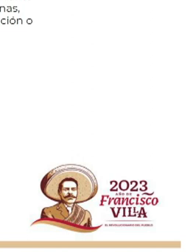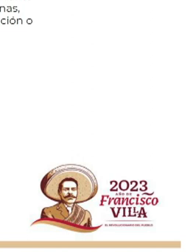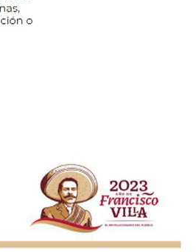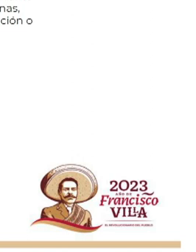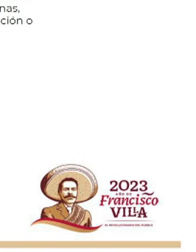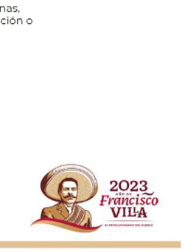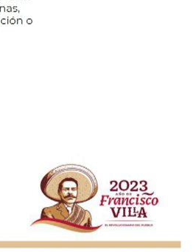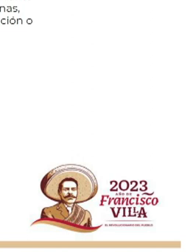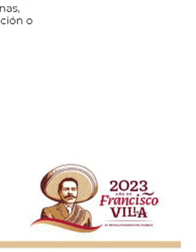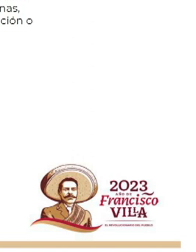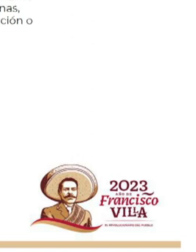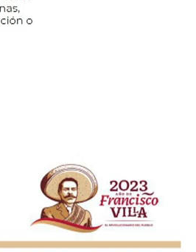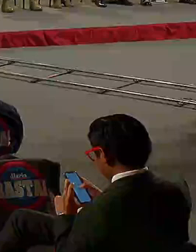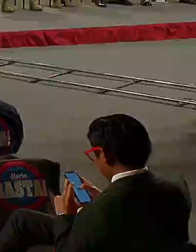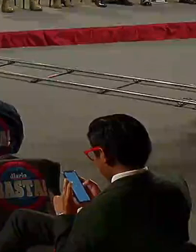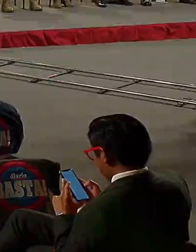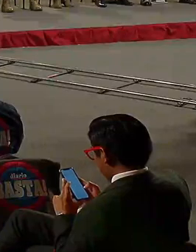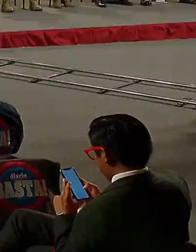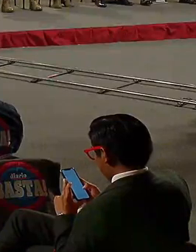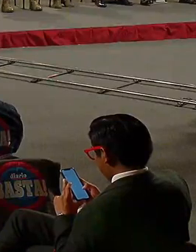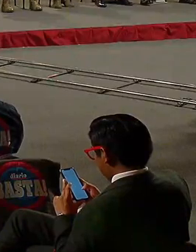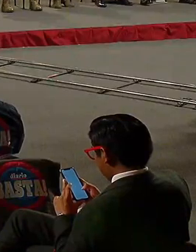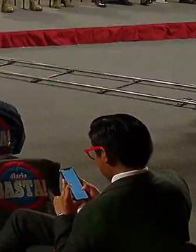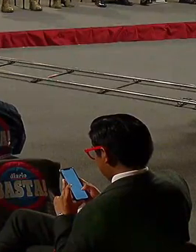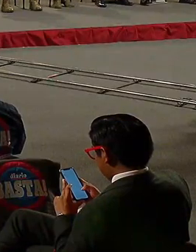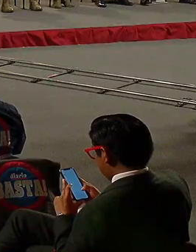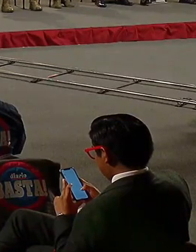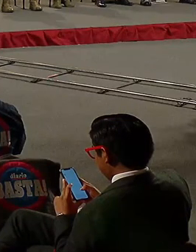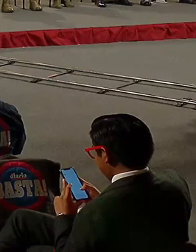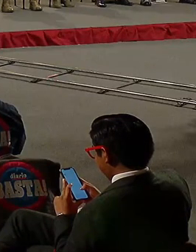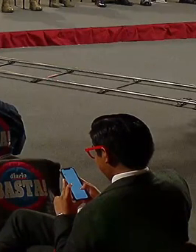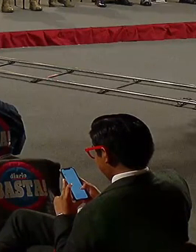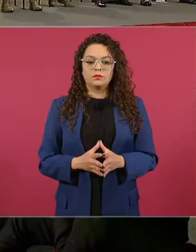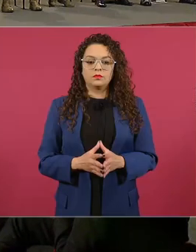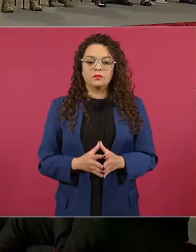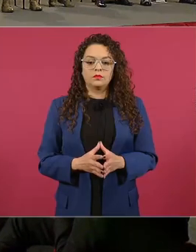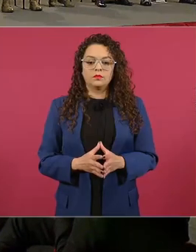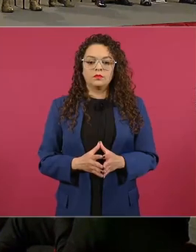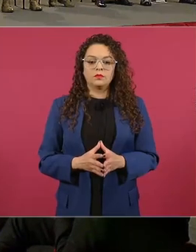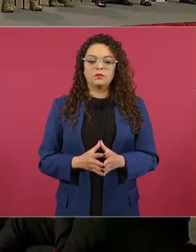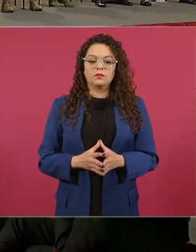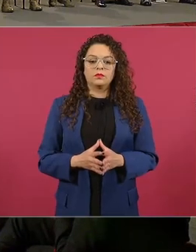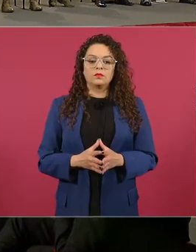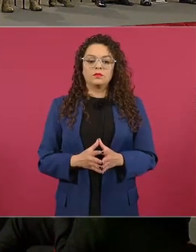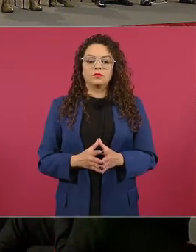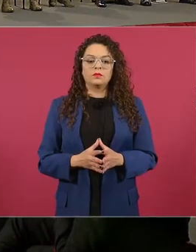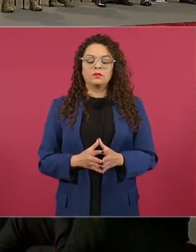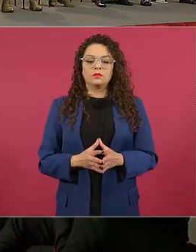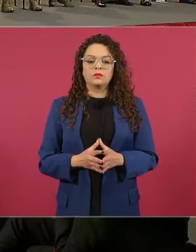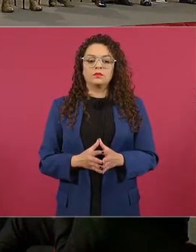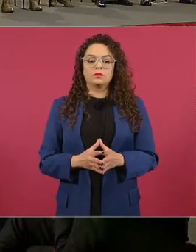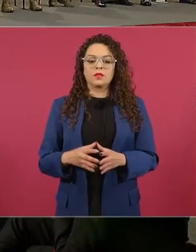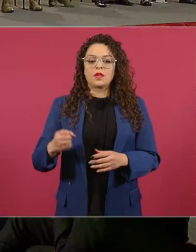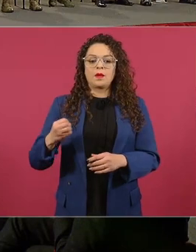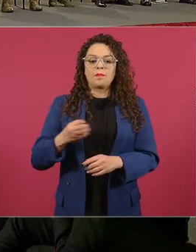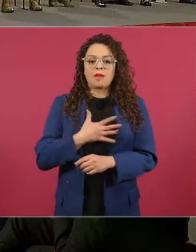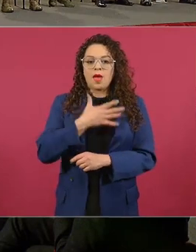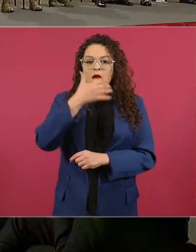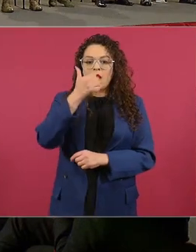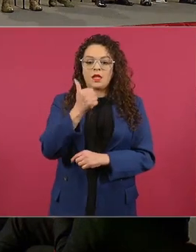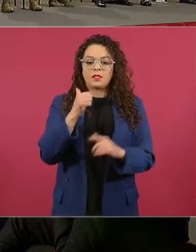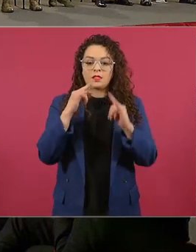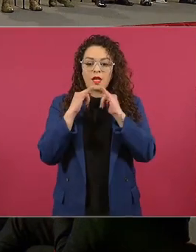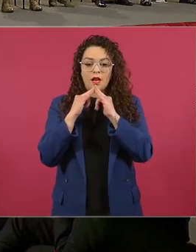Adelante. Finalmente, tianguis del bienestar, solamente adelante. Decir que se han